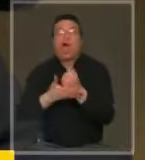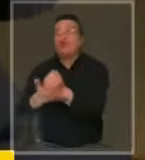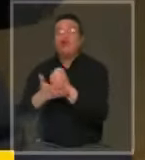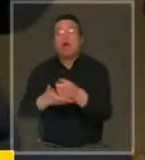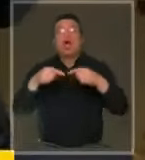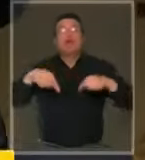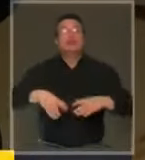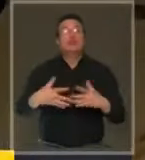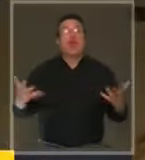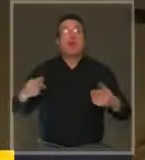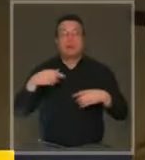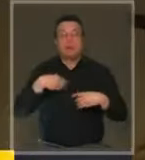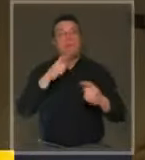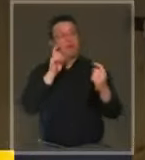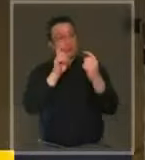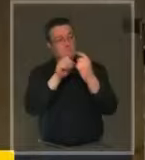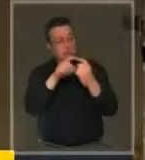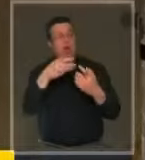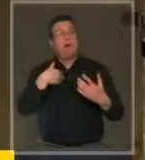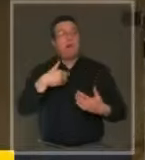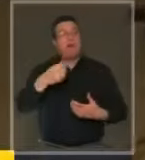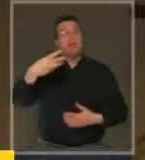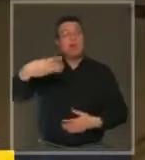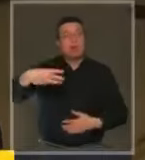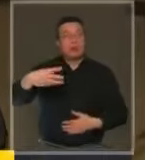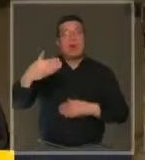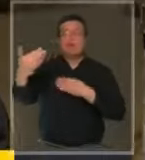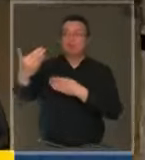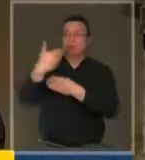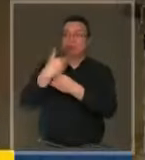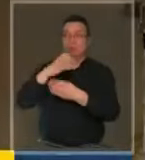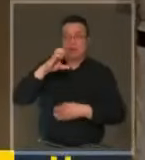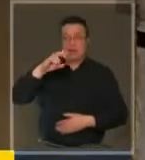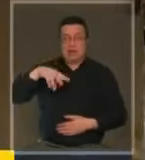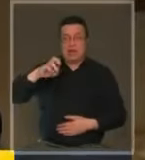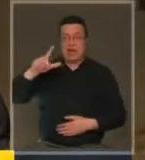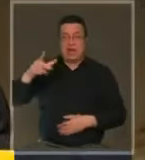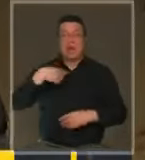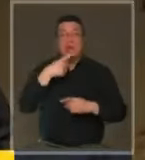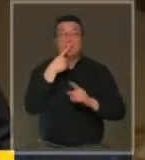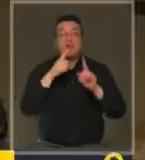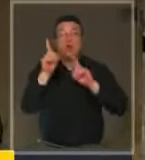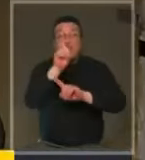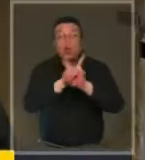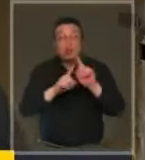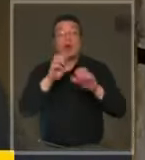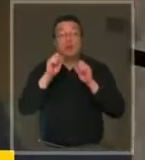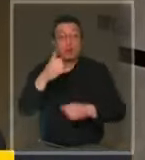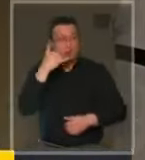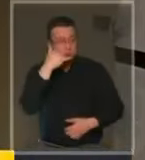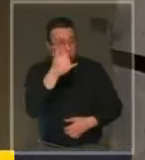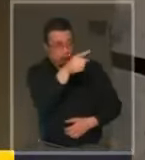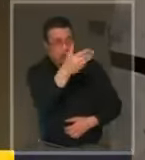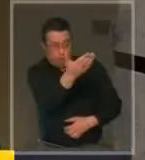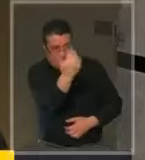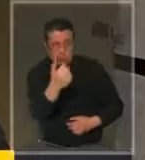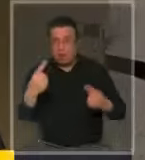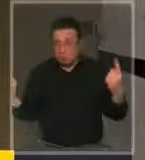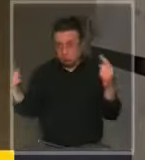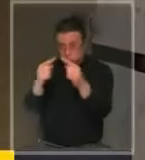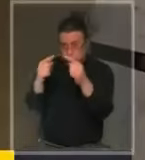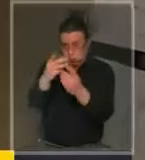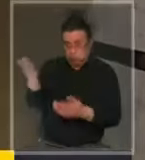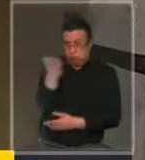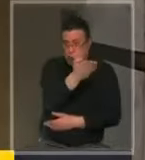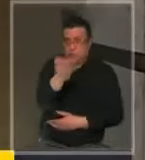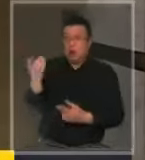tener algún contacto con el municipio para que cuando vengan las cuadrillas de Enel y saquen la excusa, nosotros podamos llamarlos a ustedes para que vengan de inmediato y les